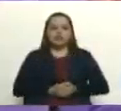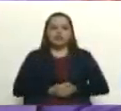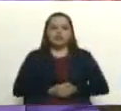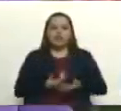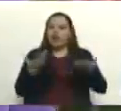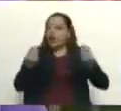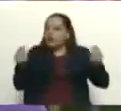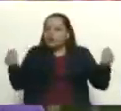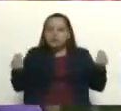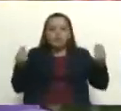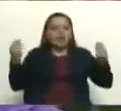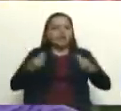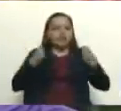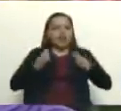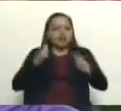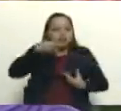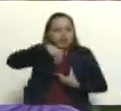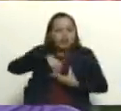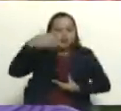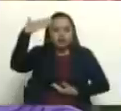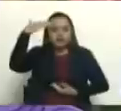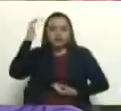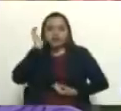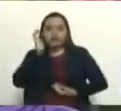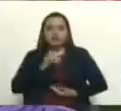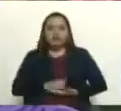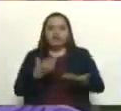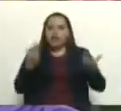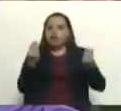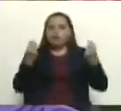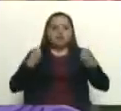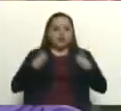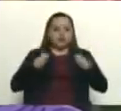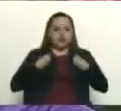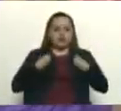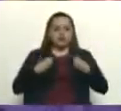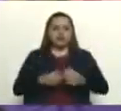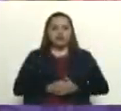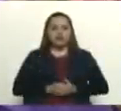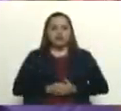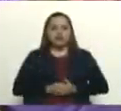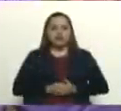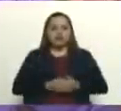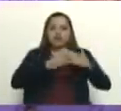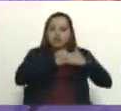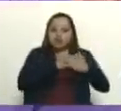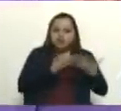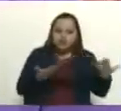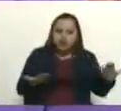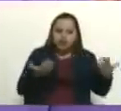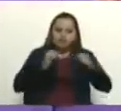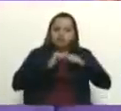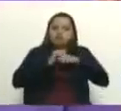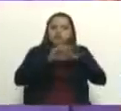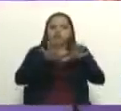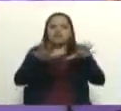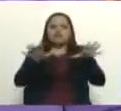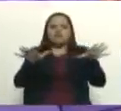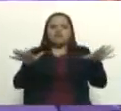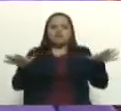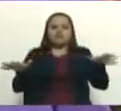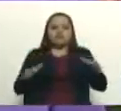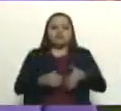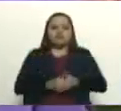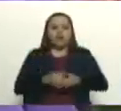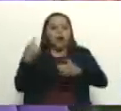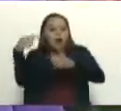Tanta vida en Tibisay, tanta vida que servía para resplandecer